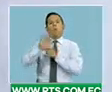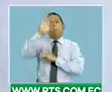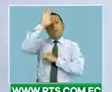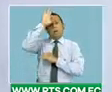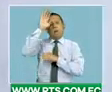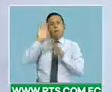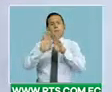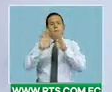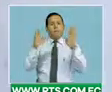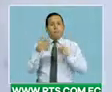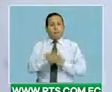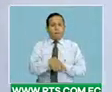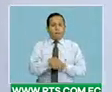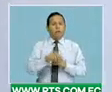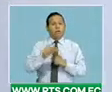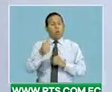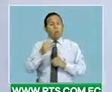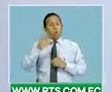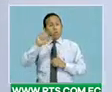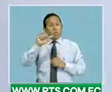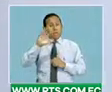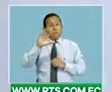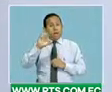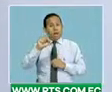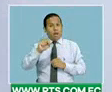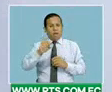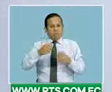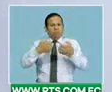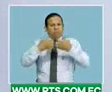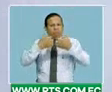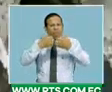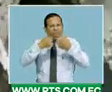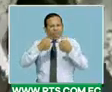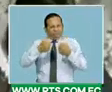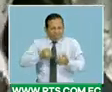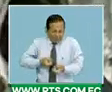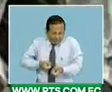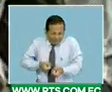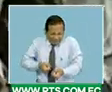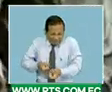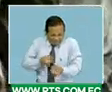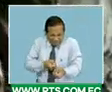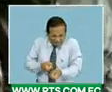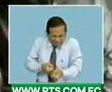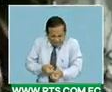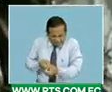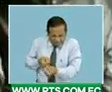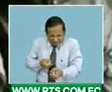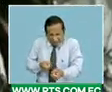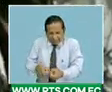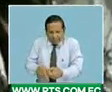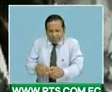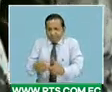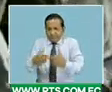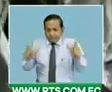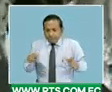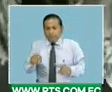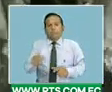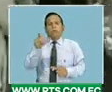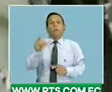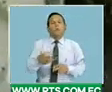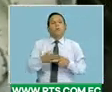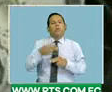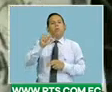de rescate de la CTE, con equipos hidráulicos, liberaron el cuerpo sin vida del conductor, identificado como Armando